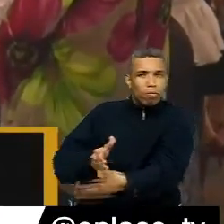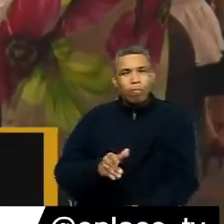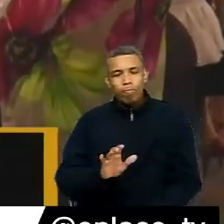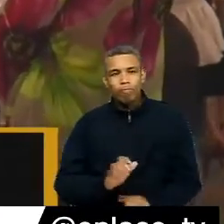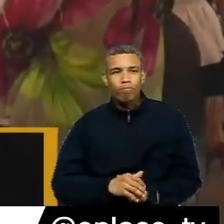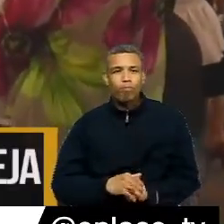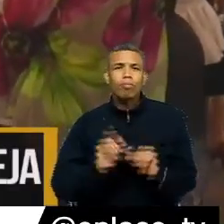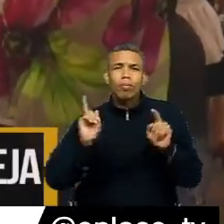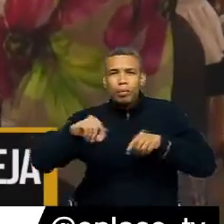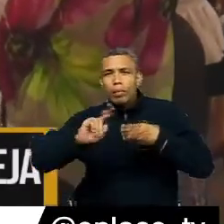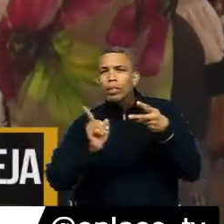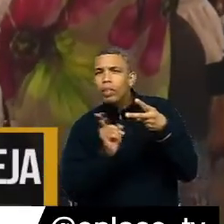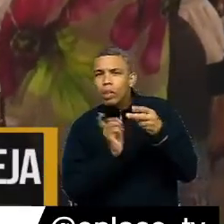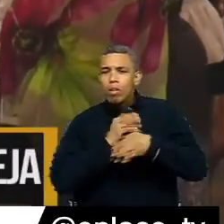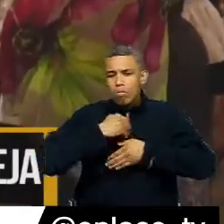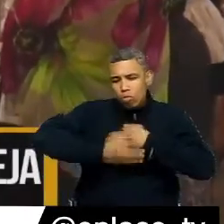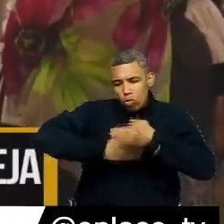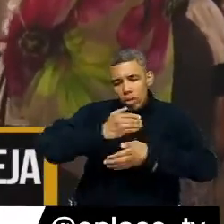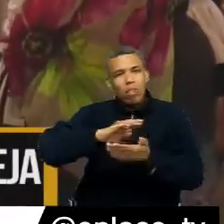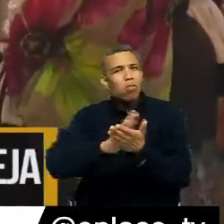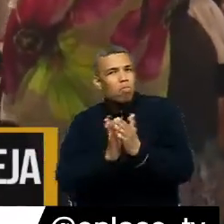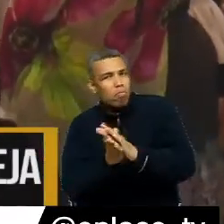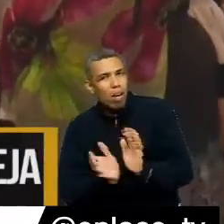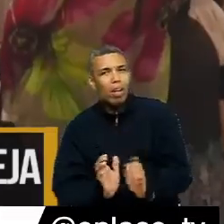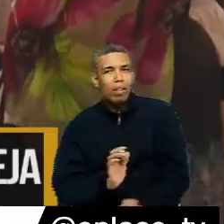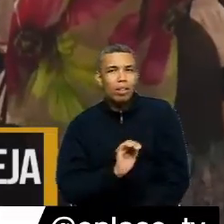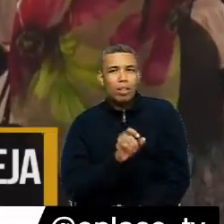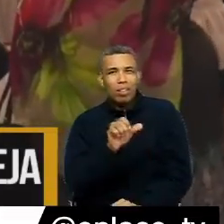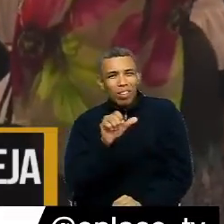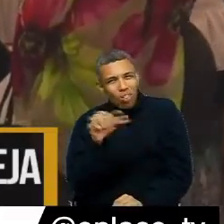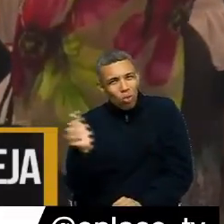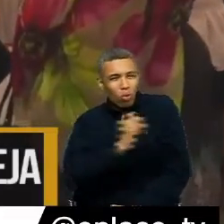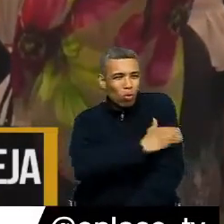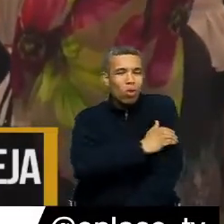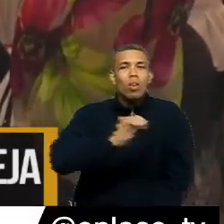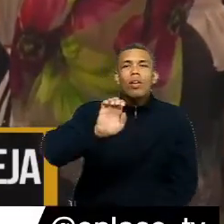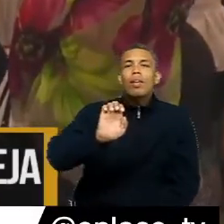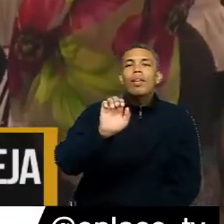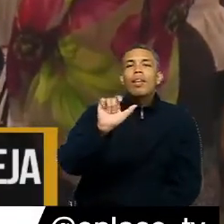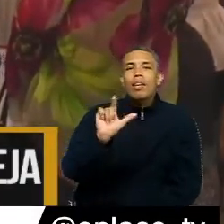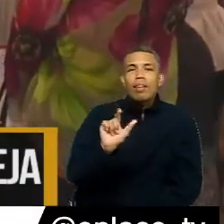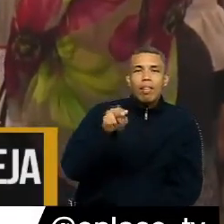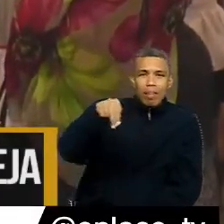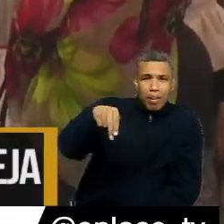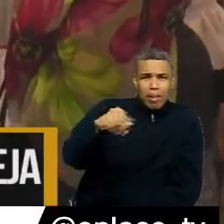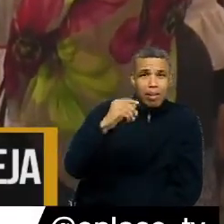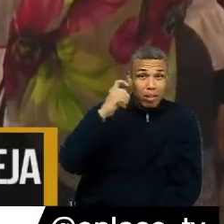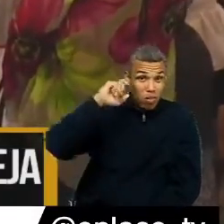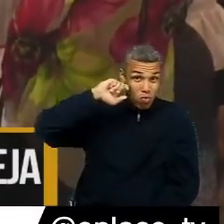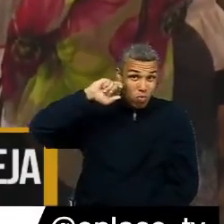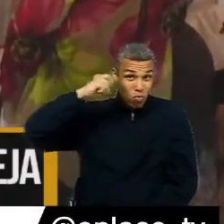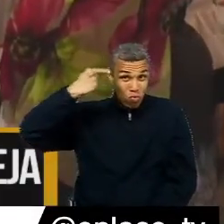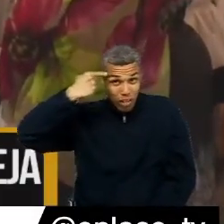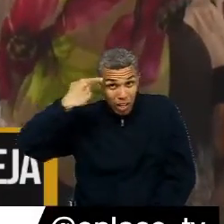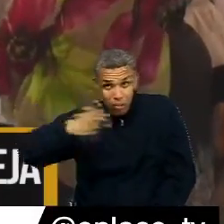tenemos, lo que va a ser los diálogos con el Ejército de Liberación Nacional. Entonces, la presencia del ministro de Defensa va a ser muy